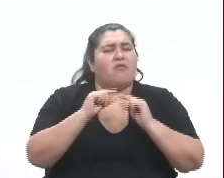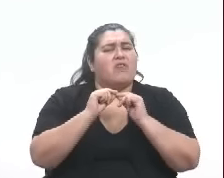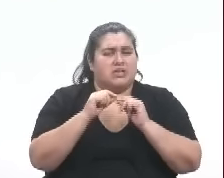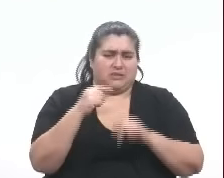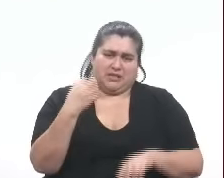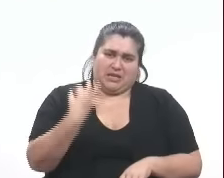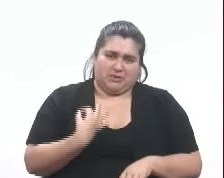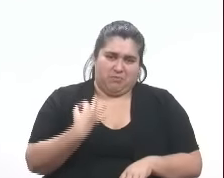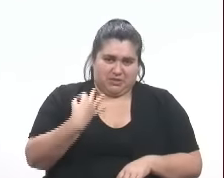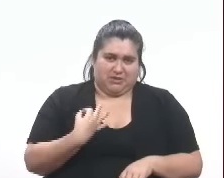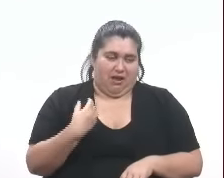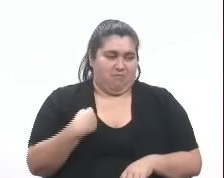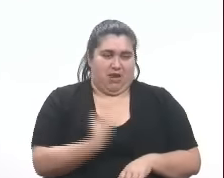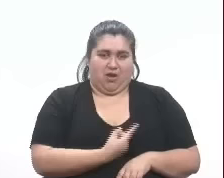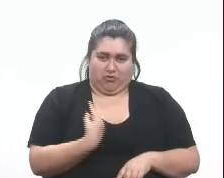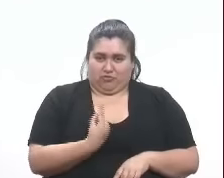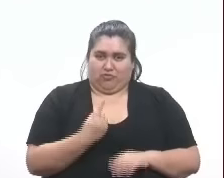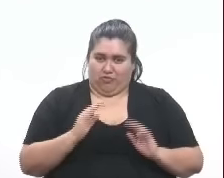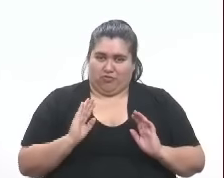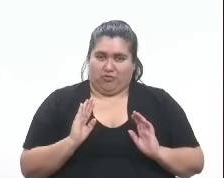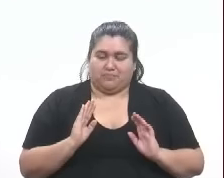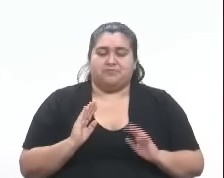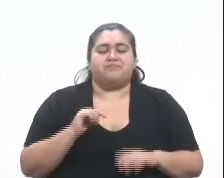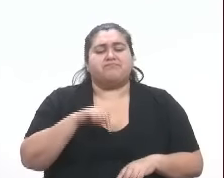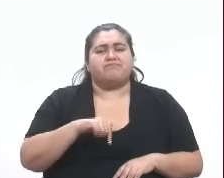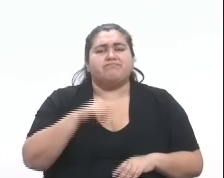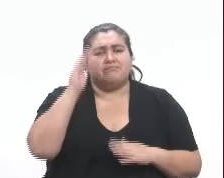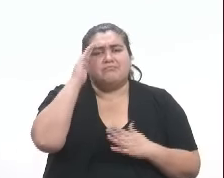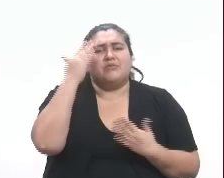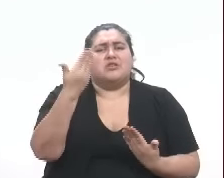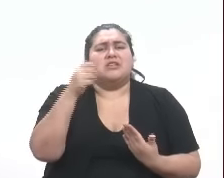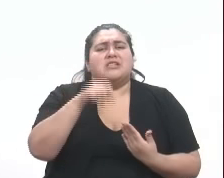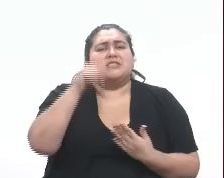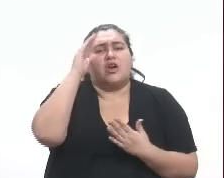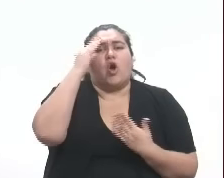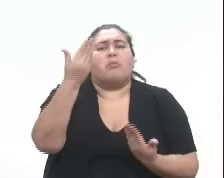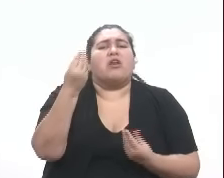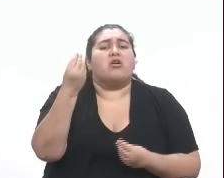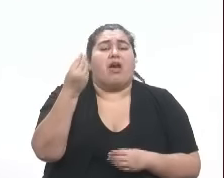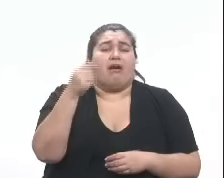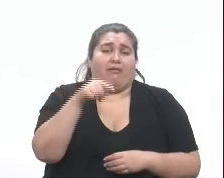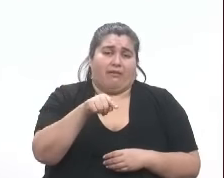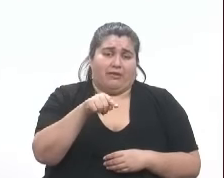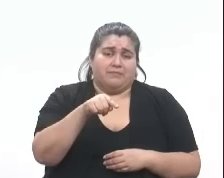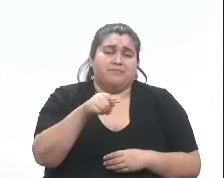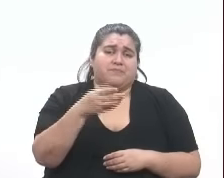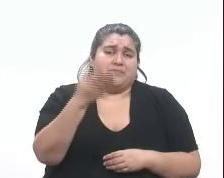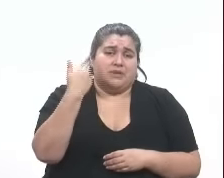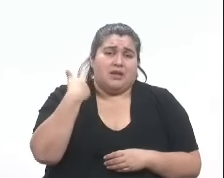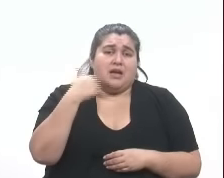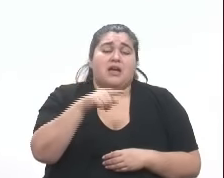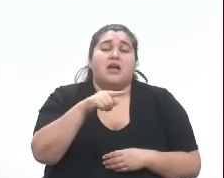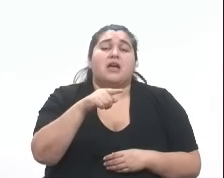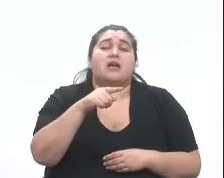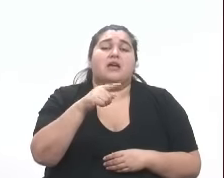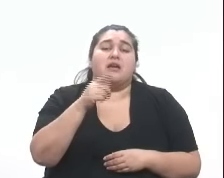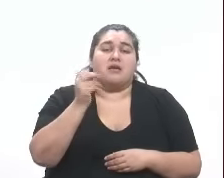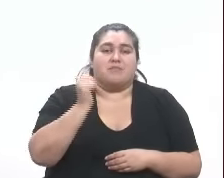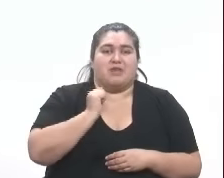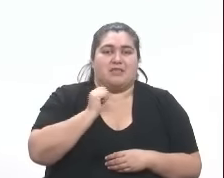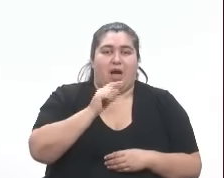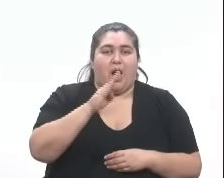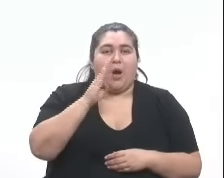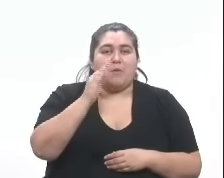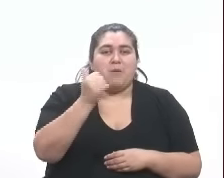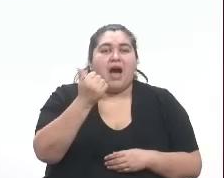nosotros, porque se conmemora el asesinato del general Juan José Valle. Dicen